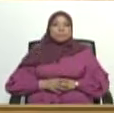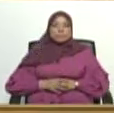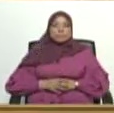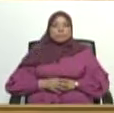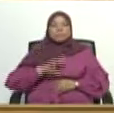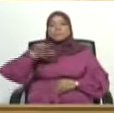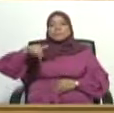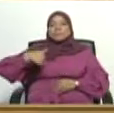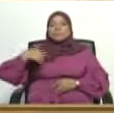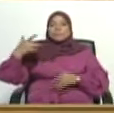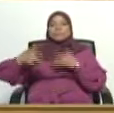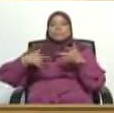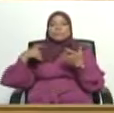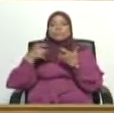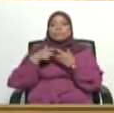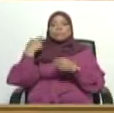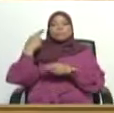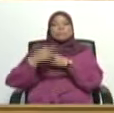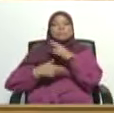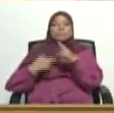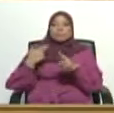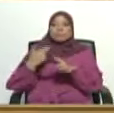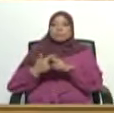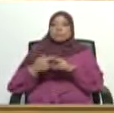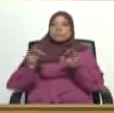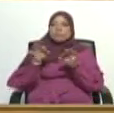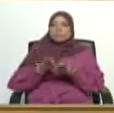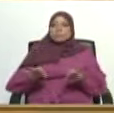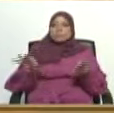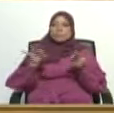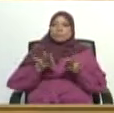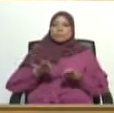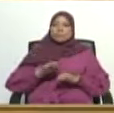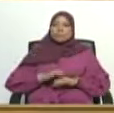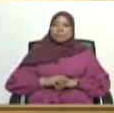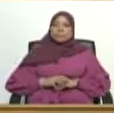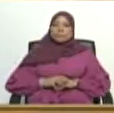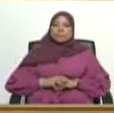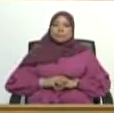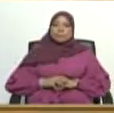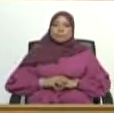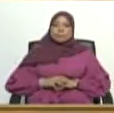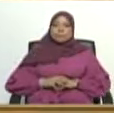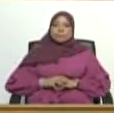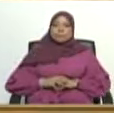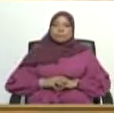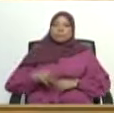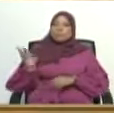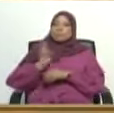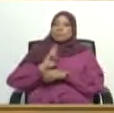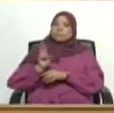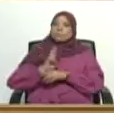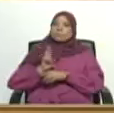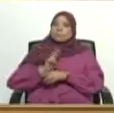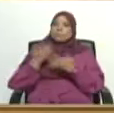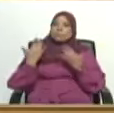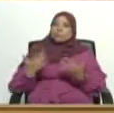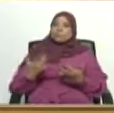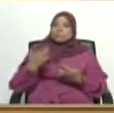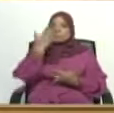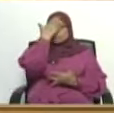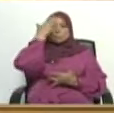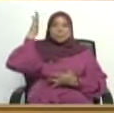esos crímenes contra la humanidad, entonces de manera inmediata y de forma hipócrita te